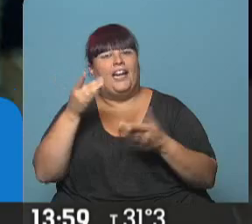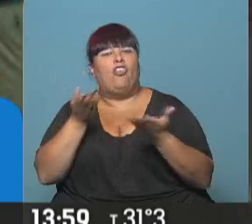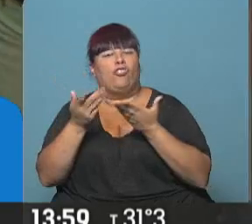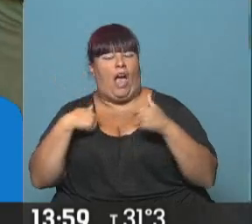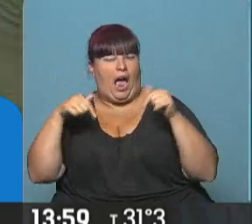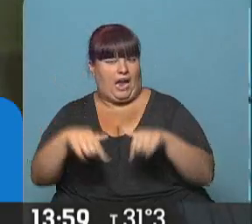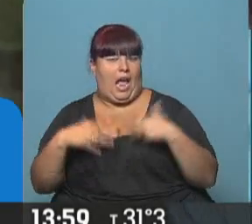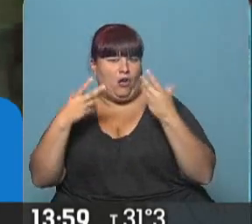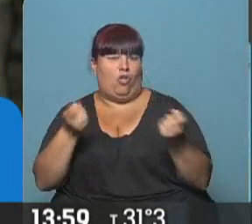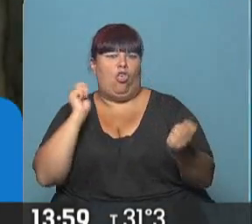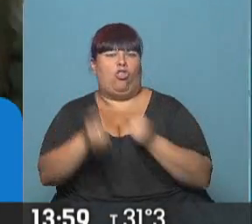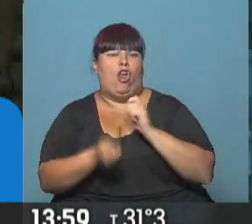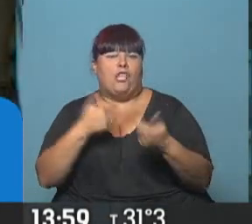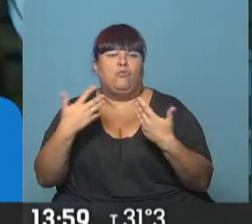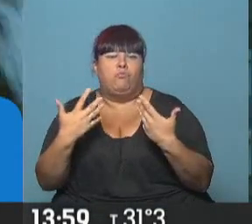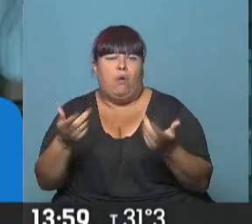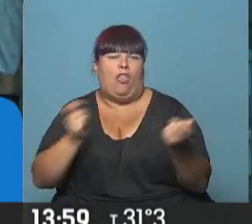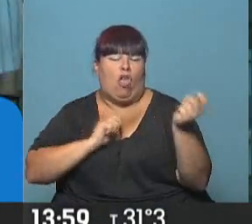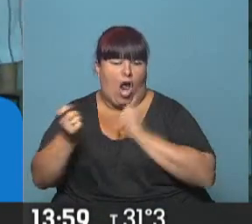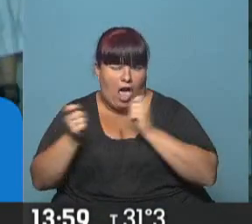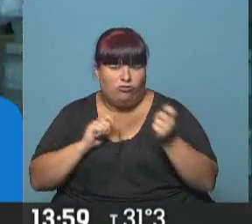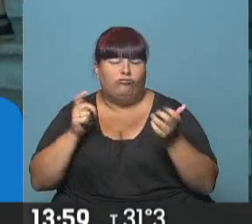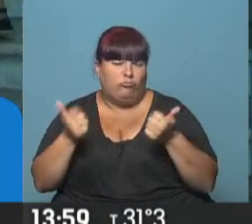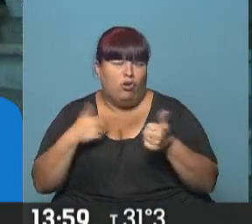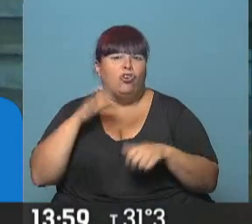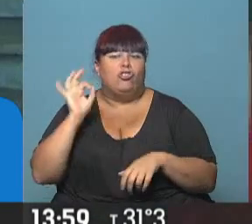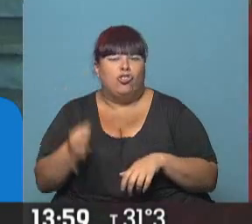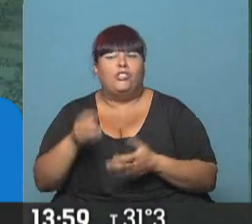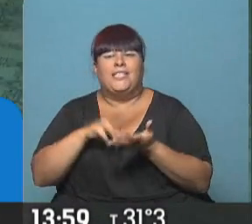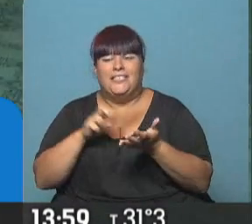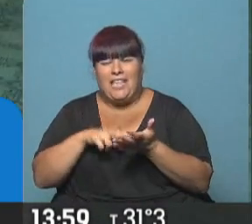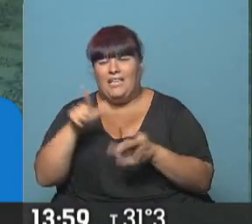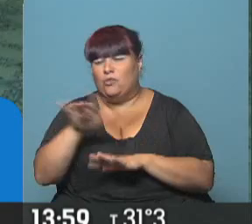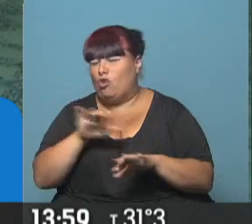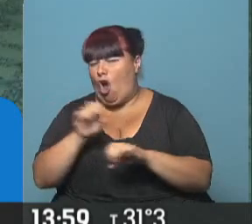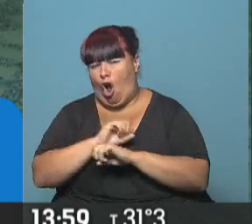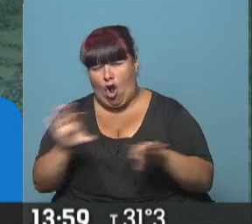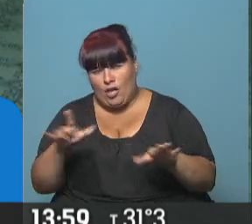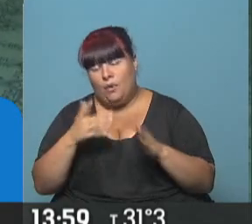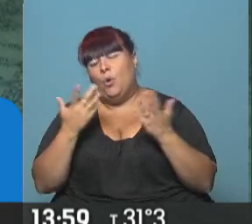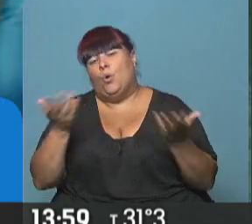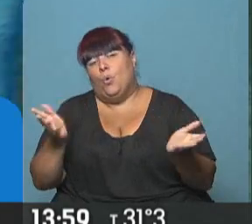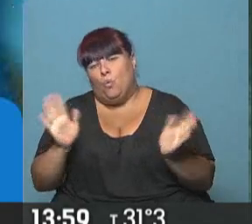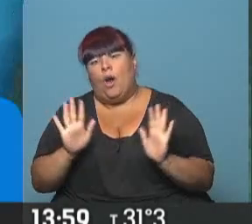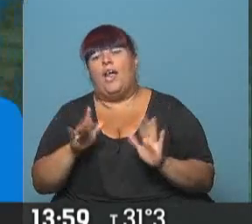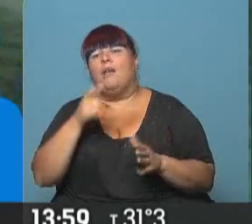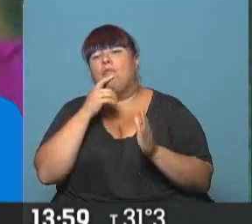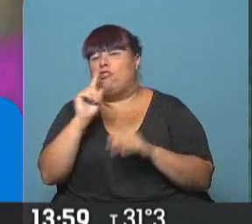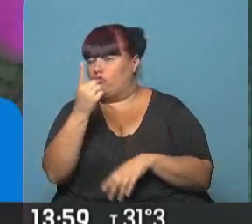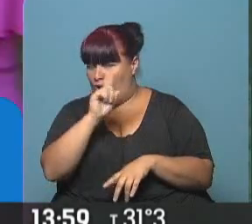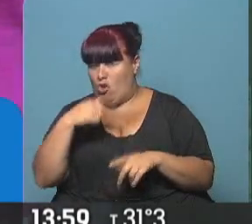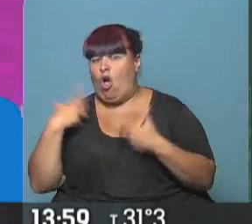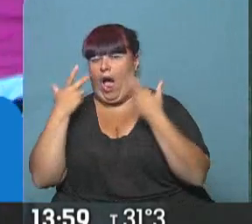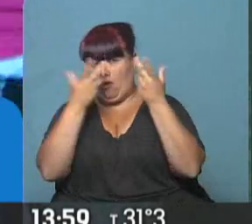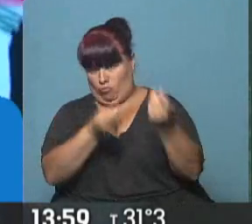acá recibiendo a todos los que puedan acercar donaciones. La verdad que sabemos que en Salta se está viviendo una situación catastrófica, así que bueno, decirles que no están solos, que estamos